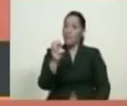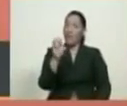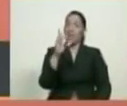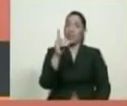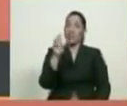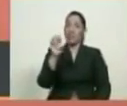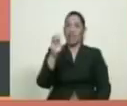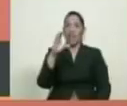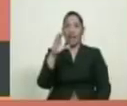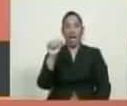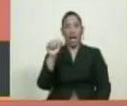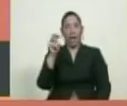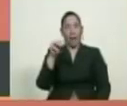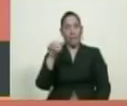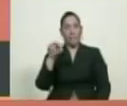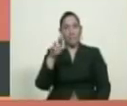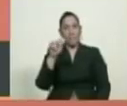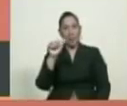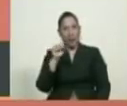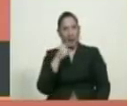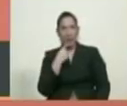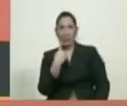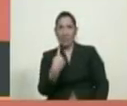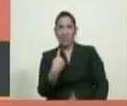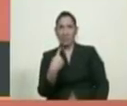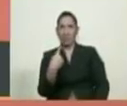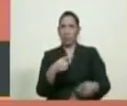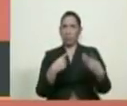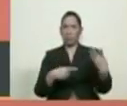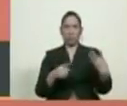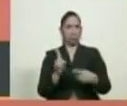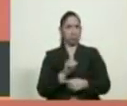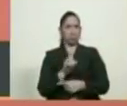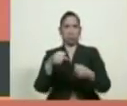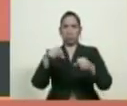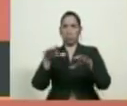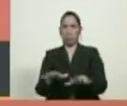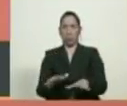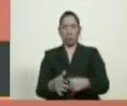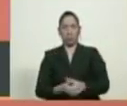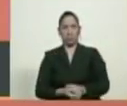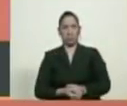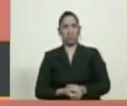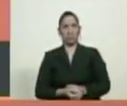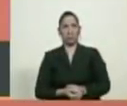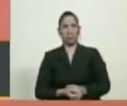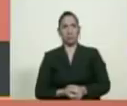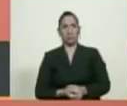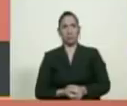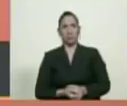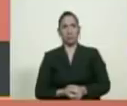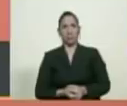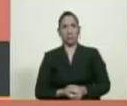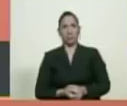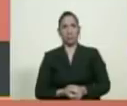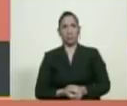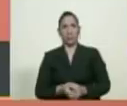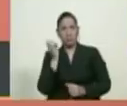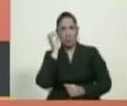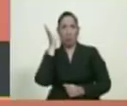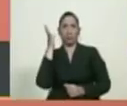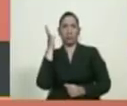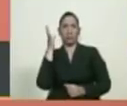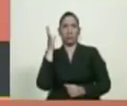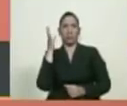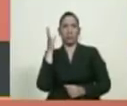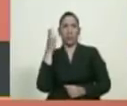con todas las cosas que dice Fede Cámara, señaló que no se iba a sumar a un paro. Porque si el planteamiento es la reactivación